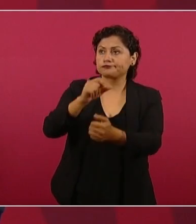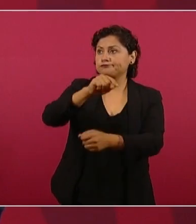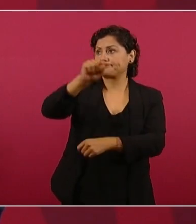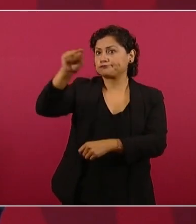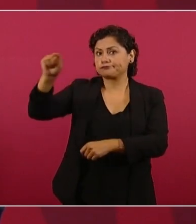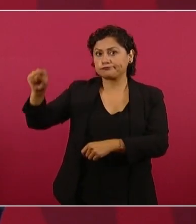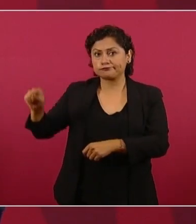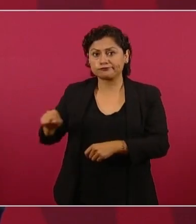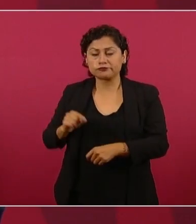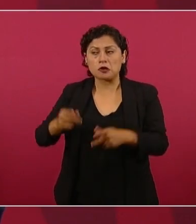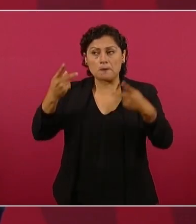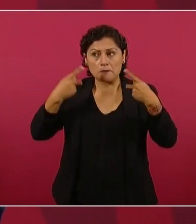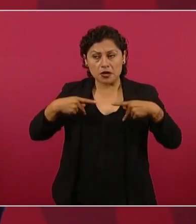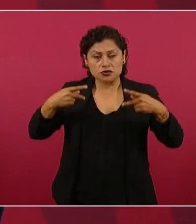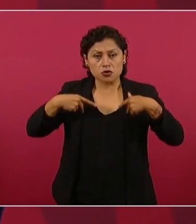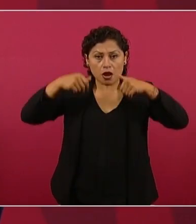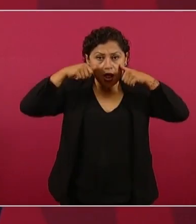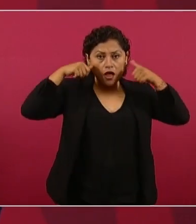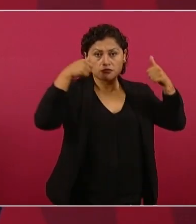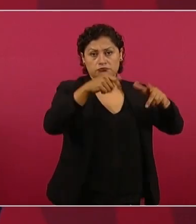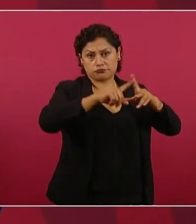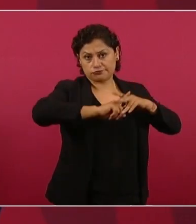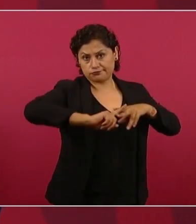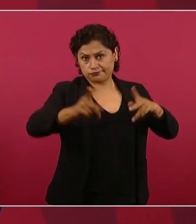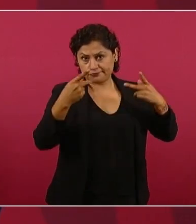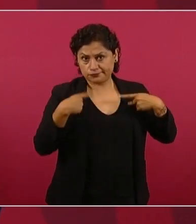de paisanos y